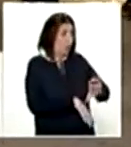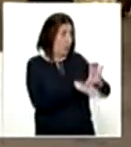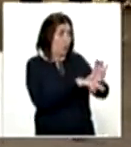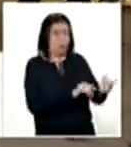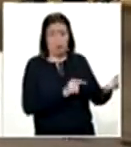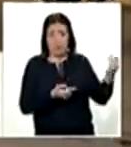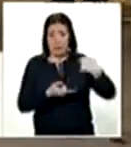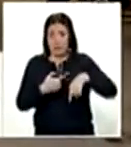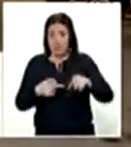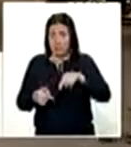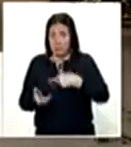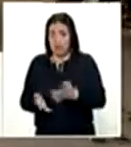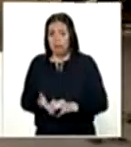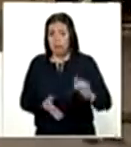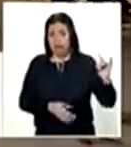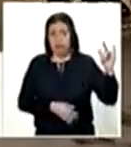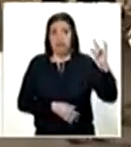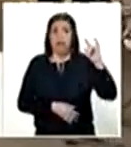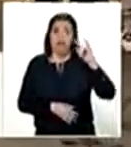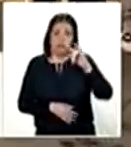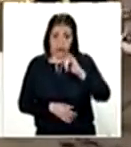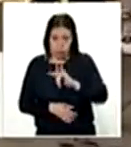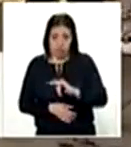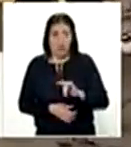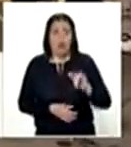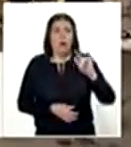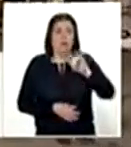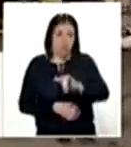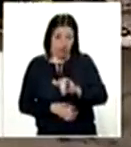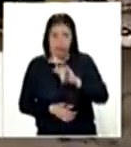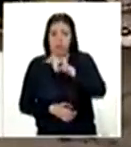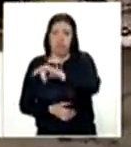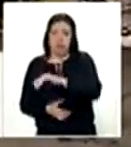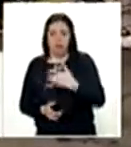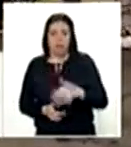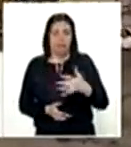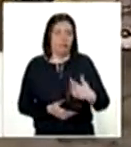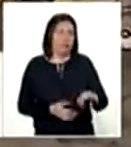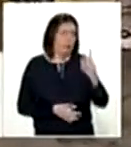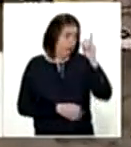con muchísimas horas de vuelo, por supuesto, las conexiones que tienen ellos hacen más